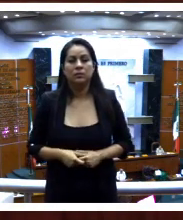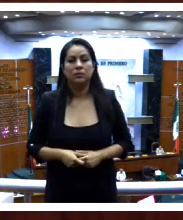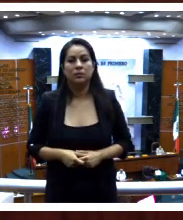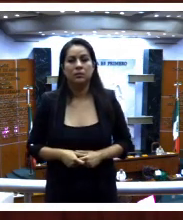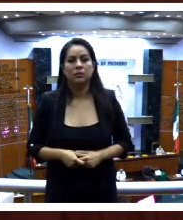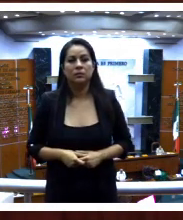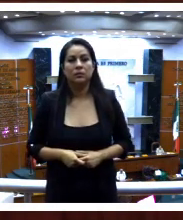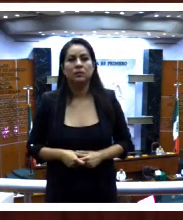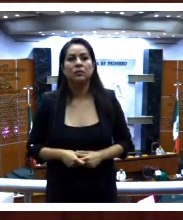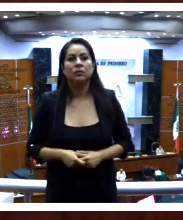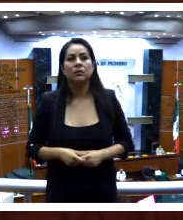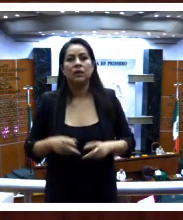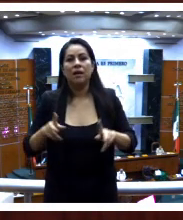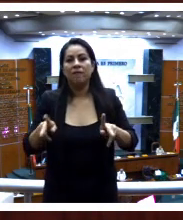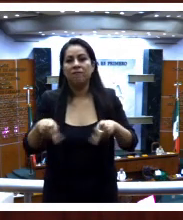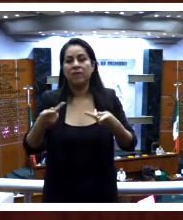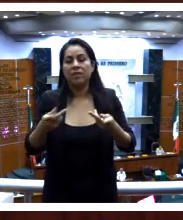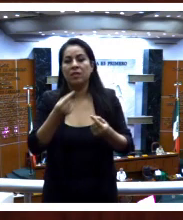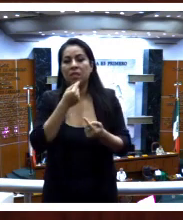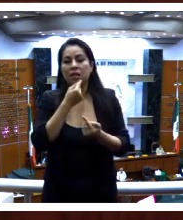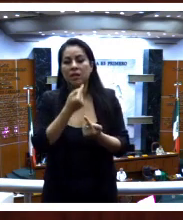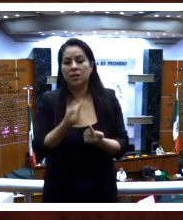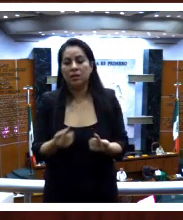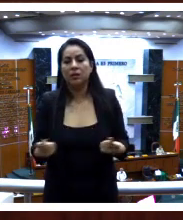en el caso de la venta de niñas,